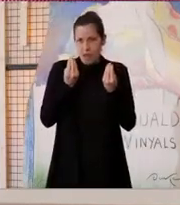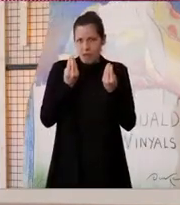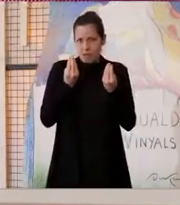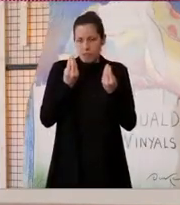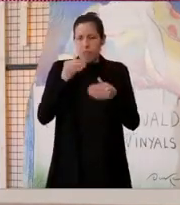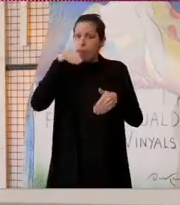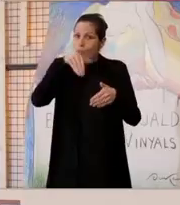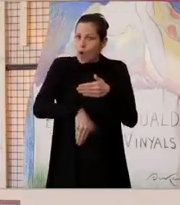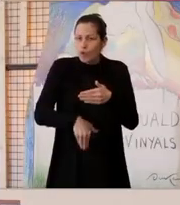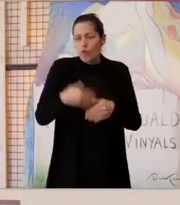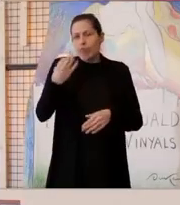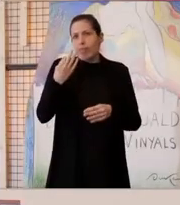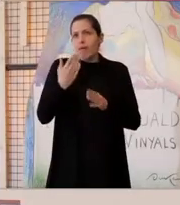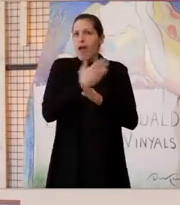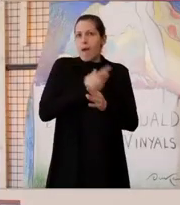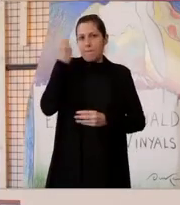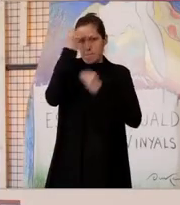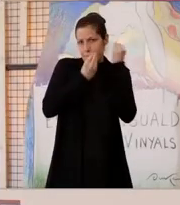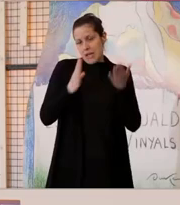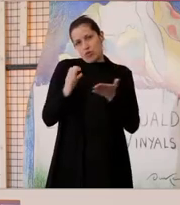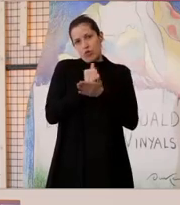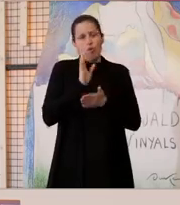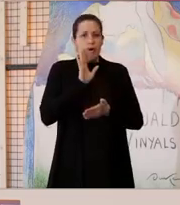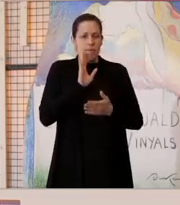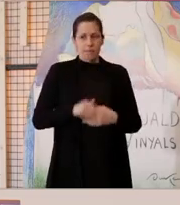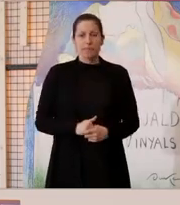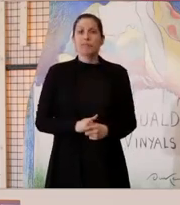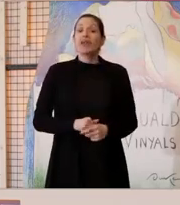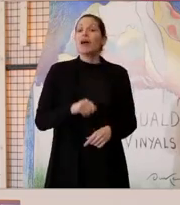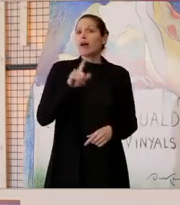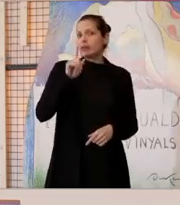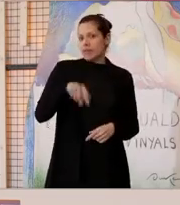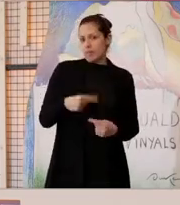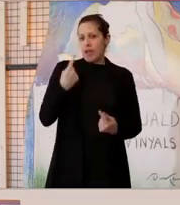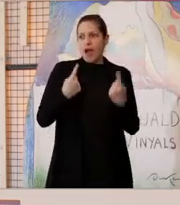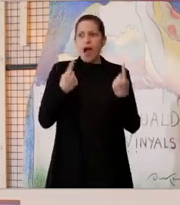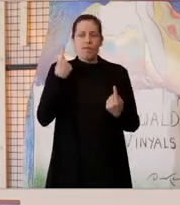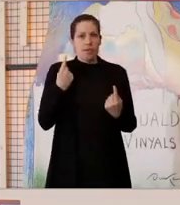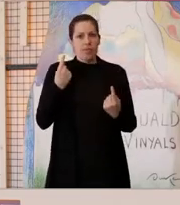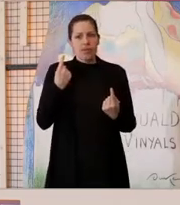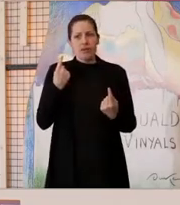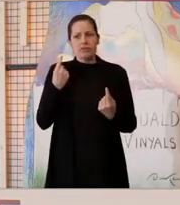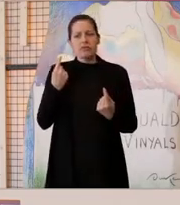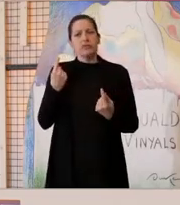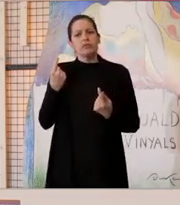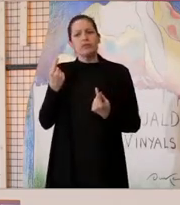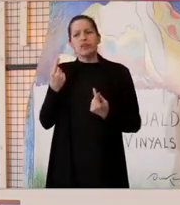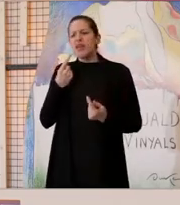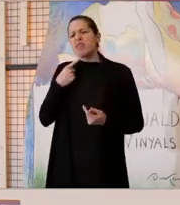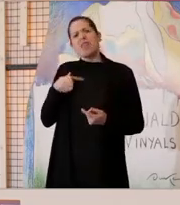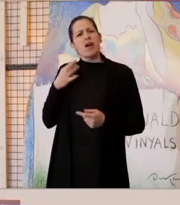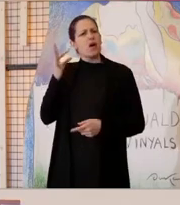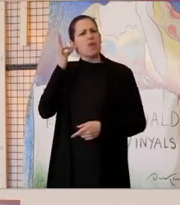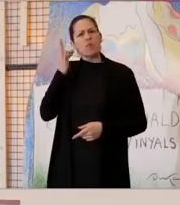sabéis que eso quiere decir que van a decir van a cuestionarnos también diciendo que no somos capaces de aguantar la presión